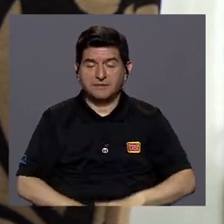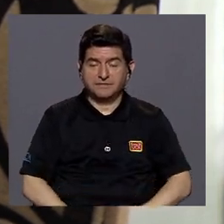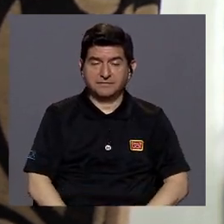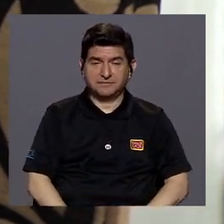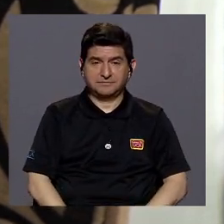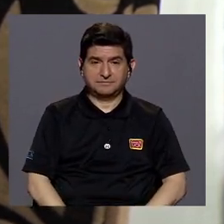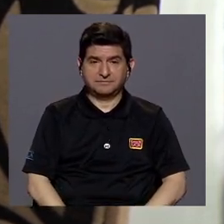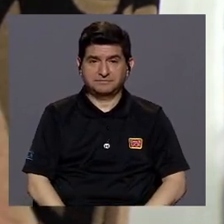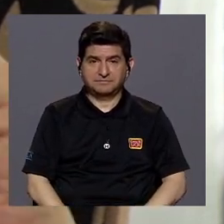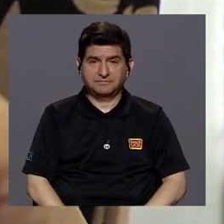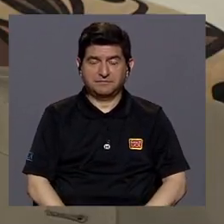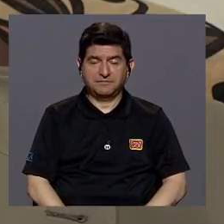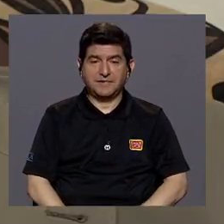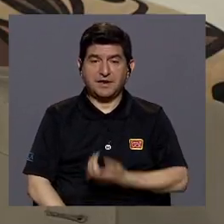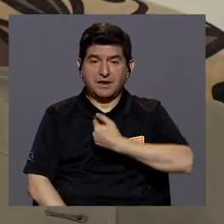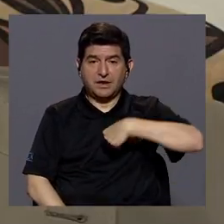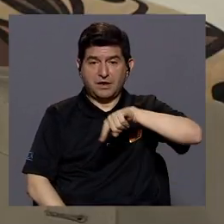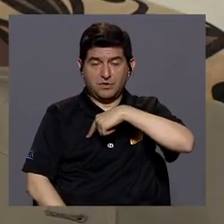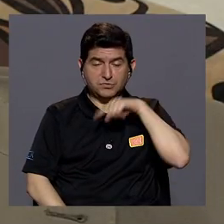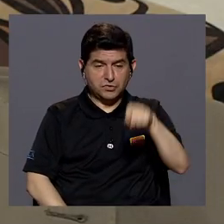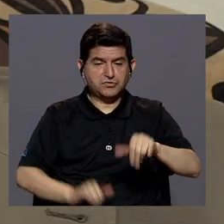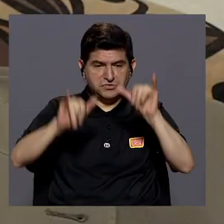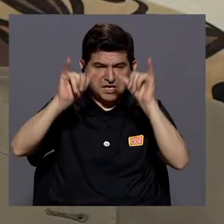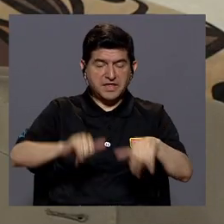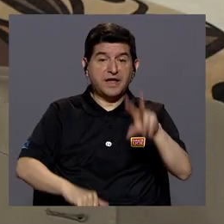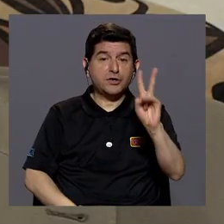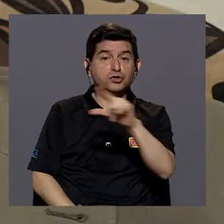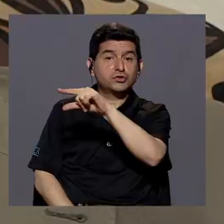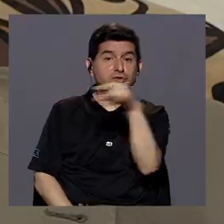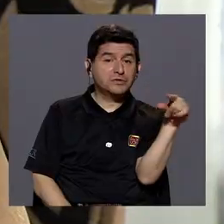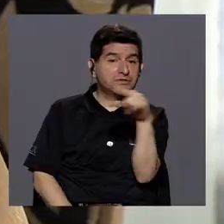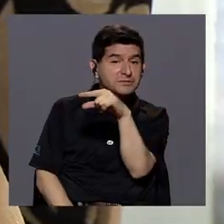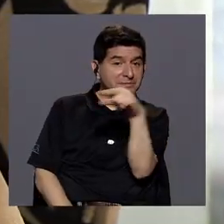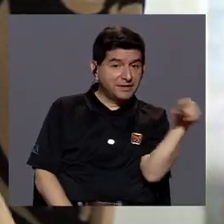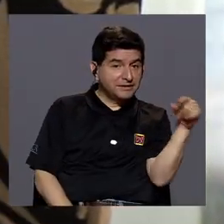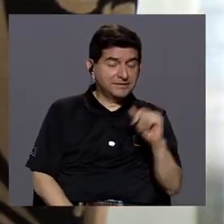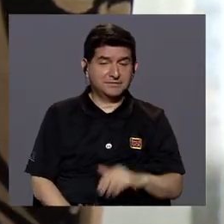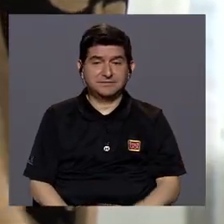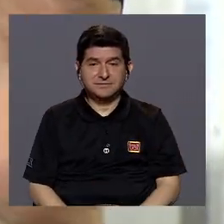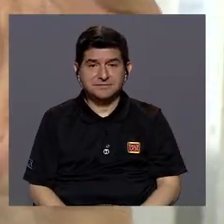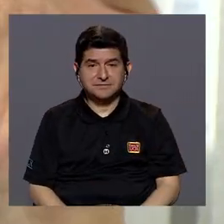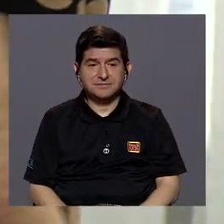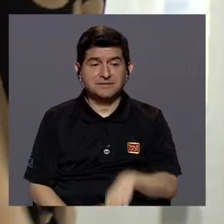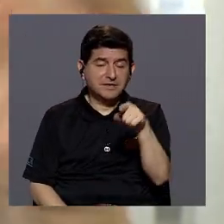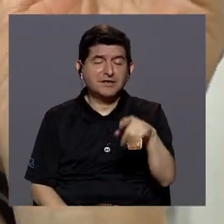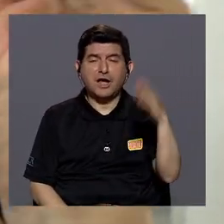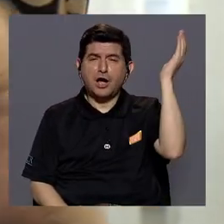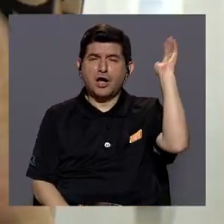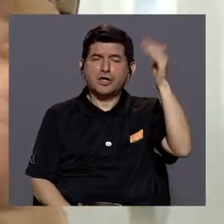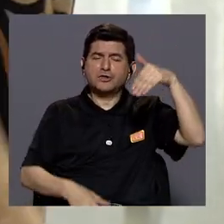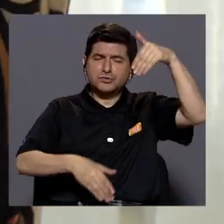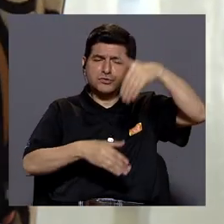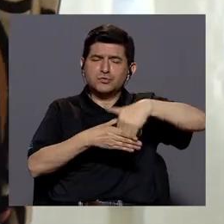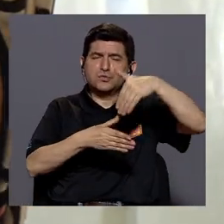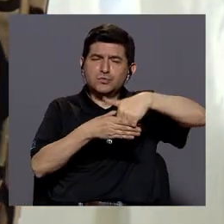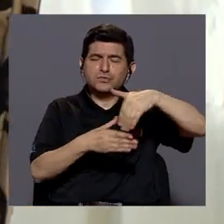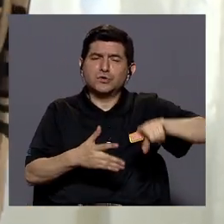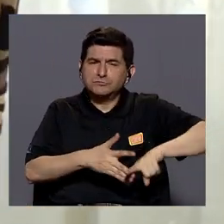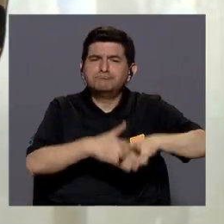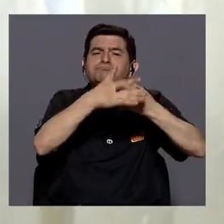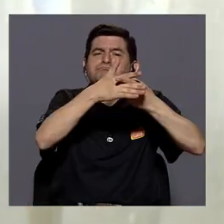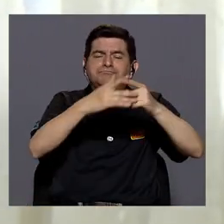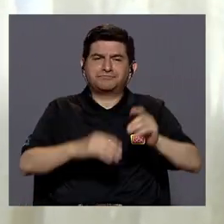Y nos quedamos ahí 2 semanas. Y ahí empezaban los discursos, ahí adentro. Era.